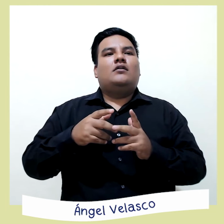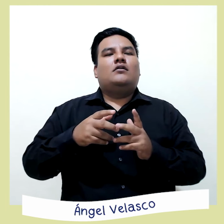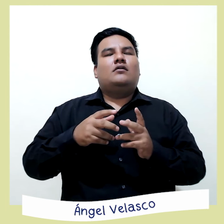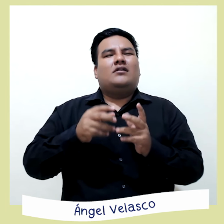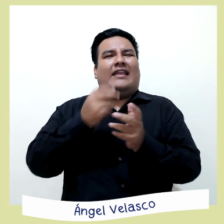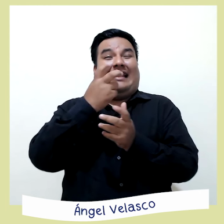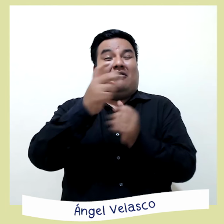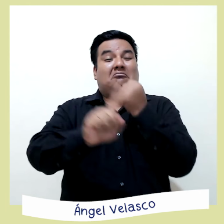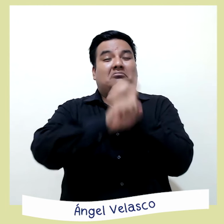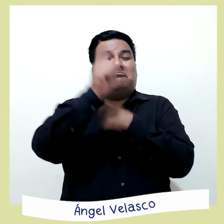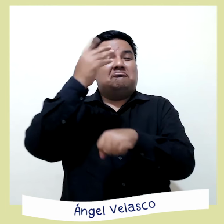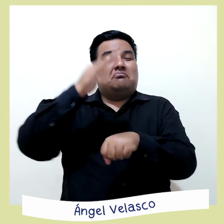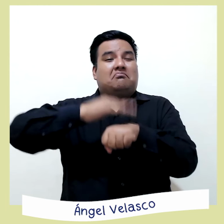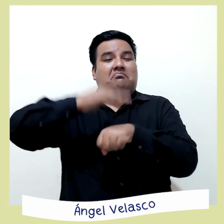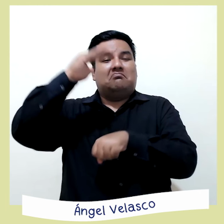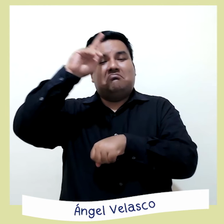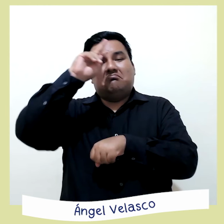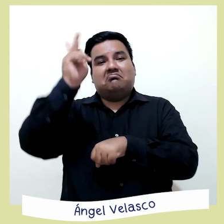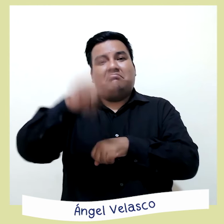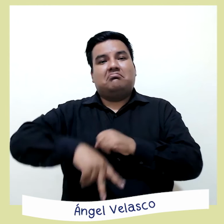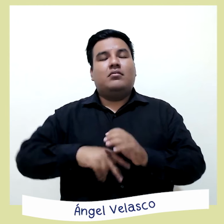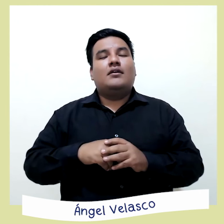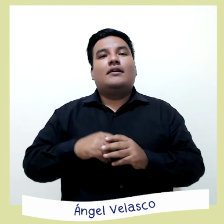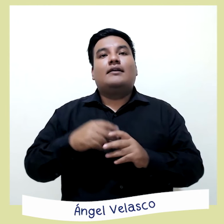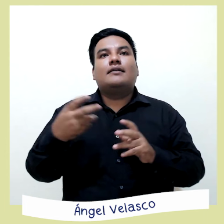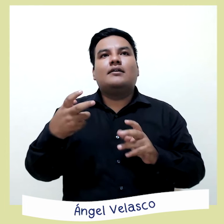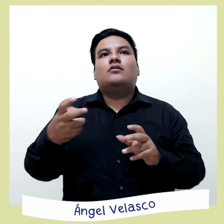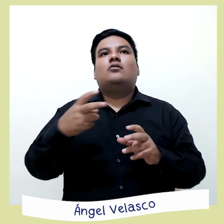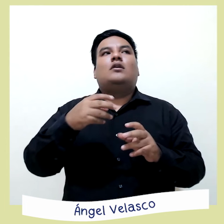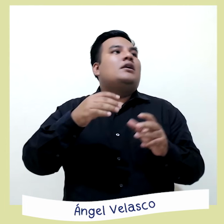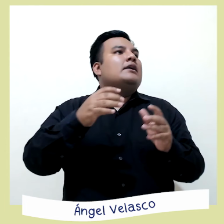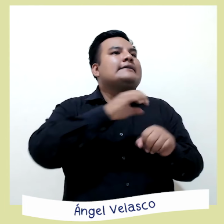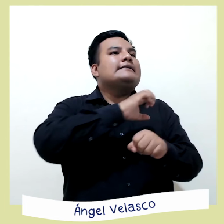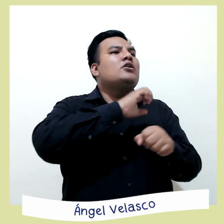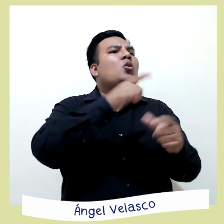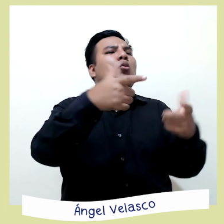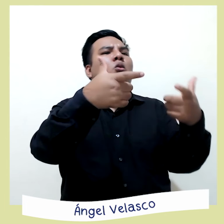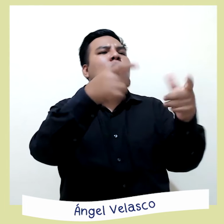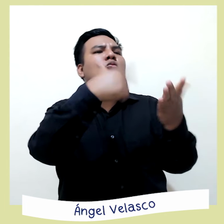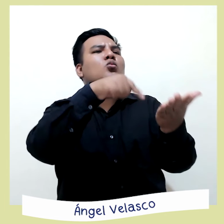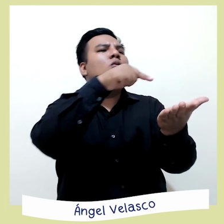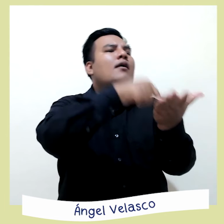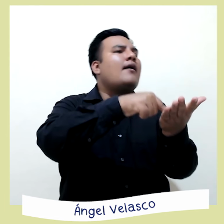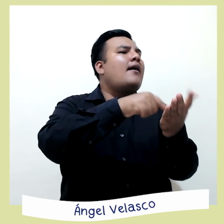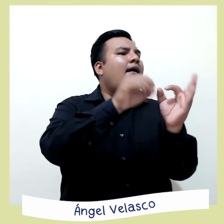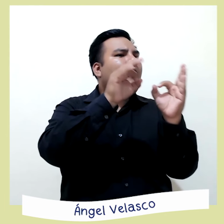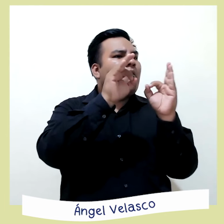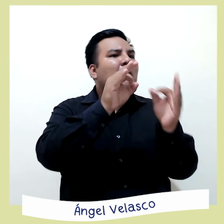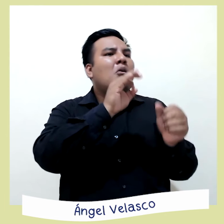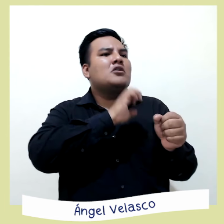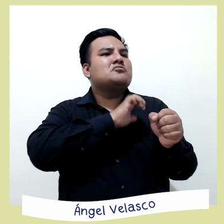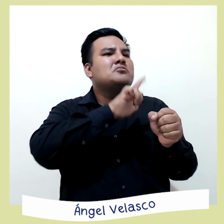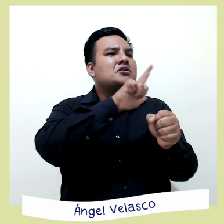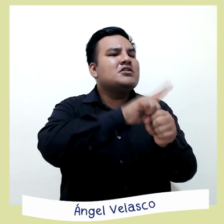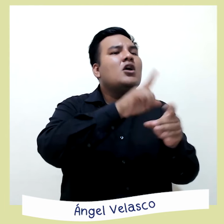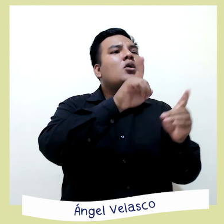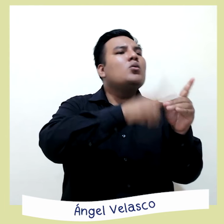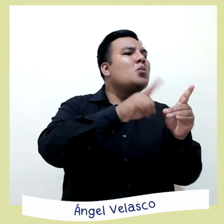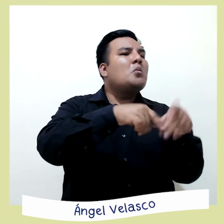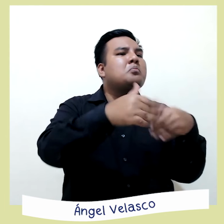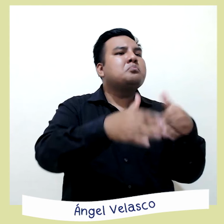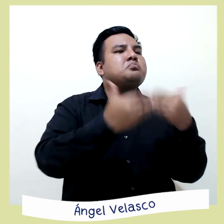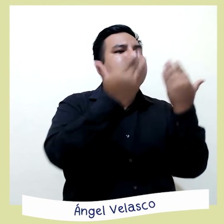más comunes. Entonces, eso agrava mucho su situación y no hay albergues especializados